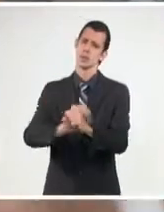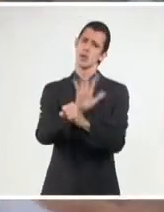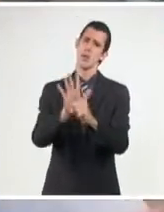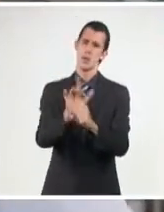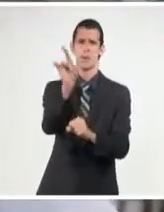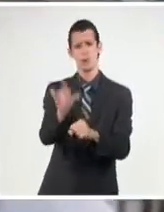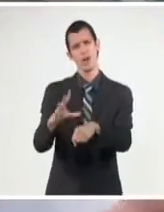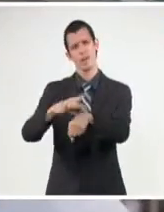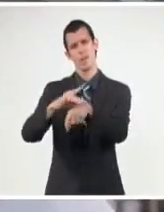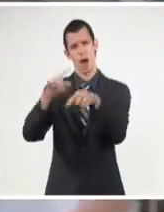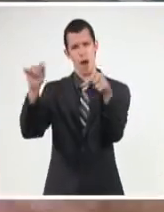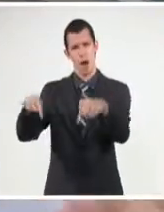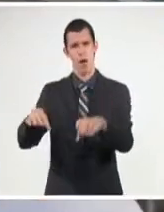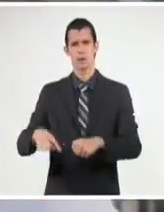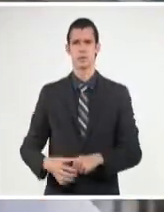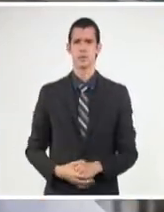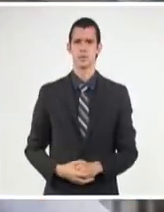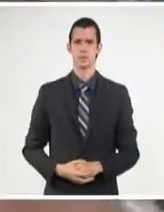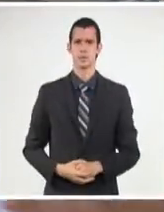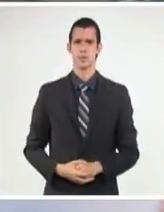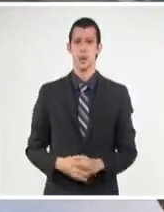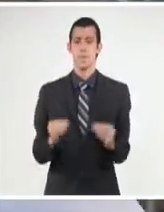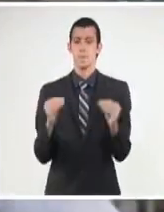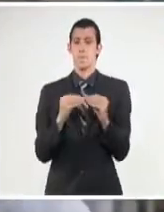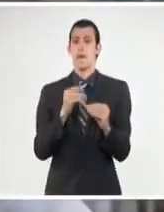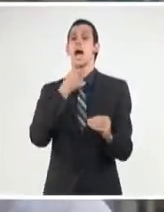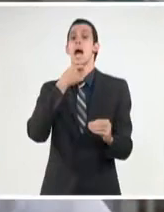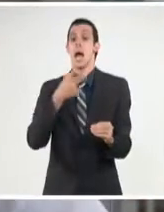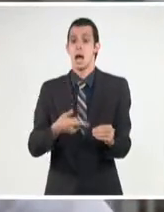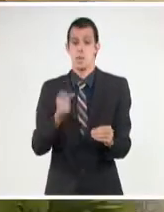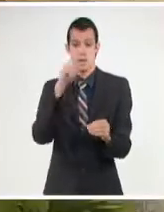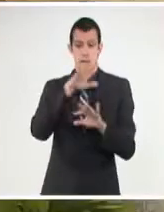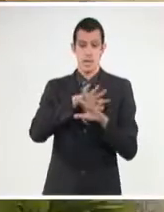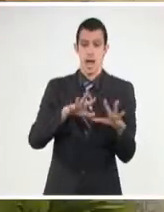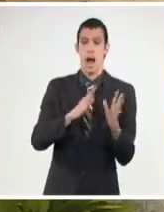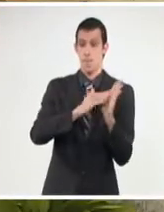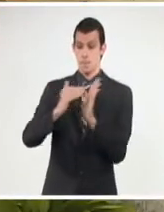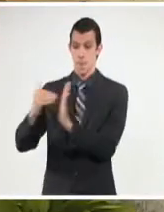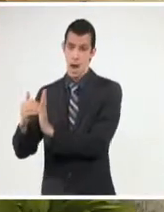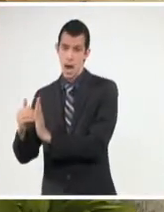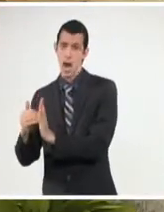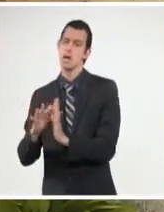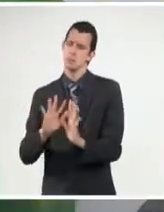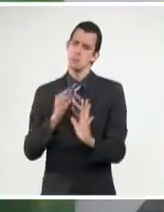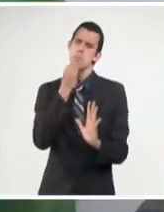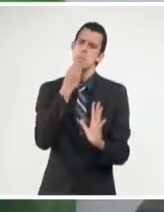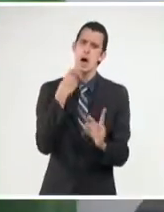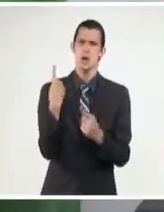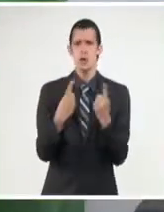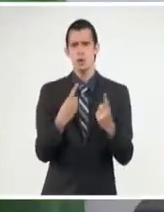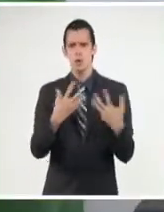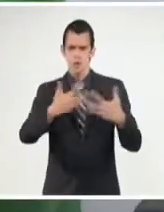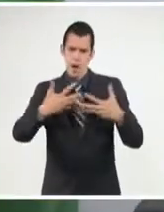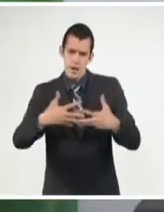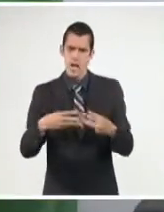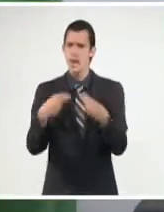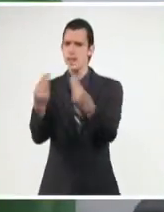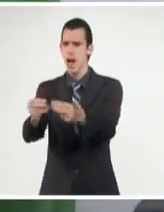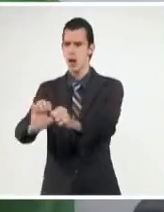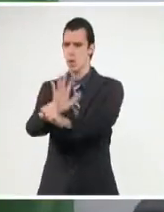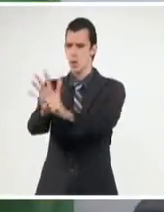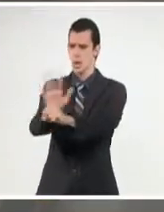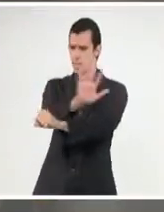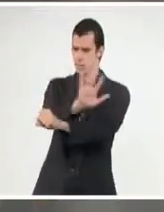pero debe haber una continuidad en los próximos meses. Un mejor panorama presenta hoy la única fábrica de